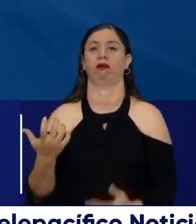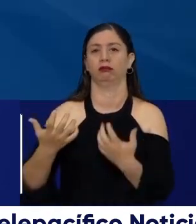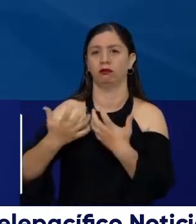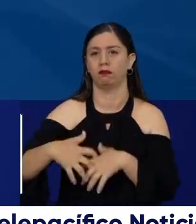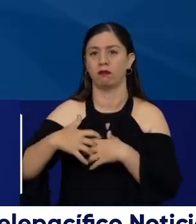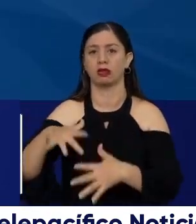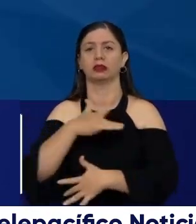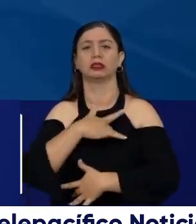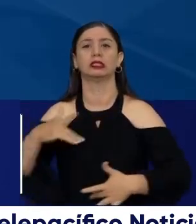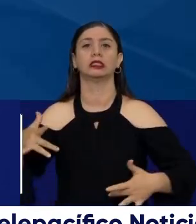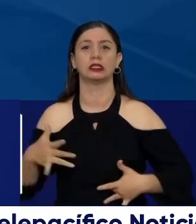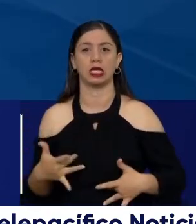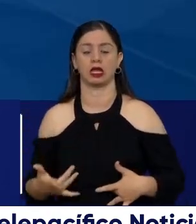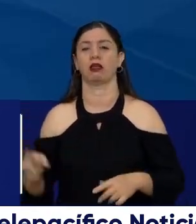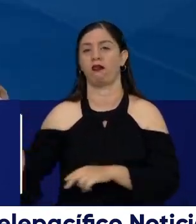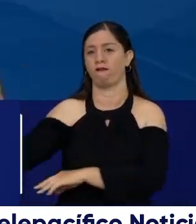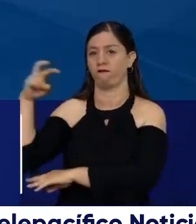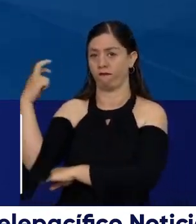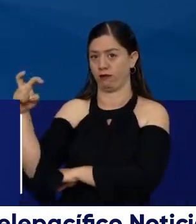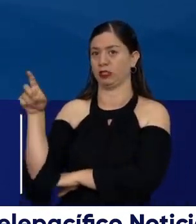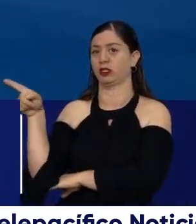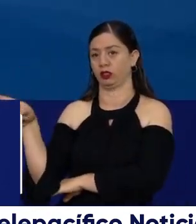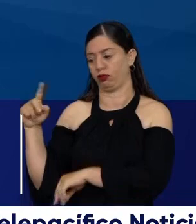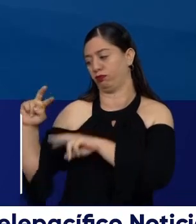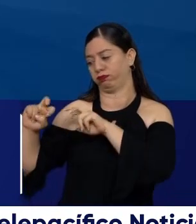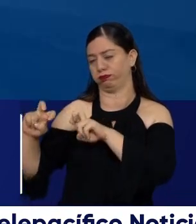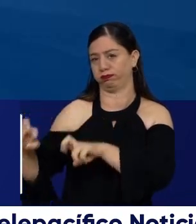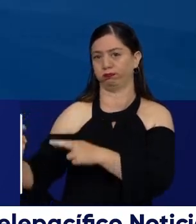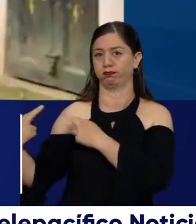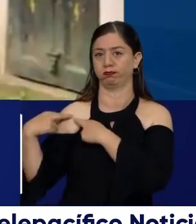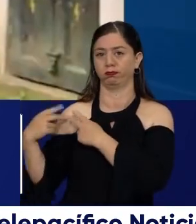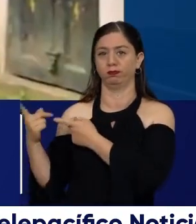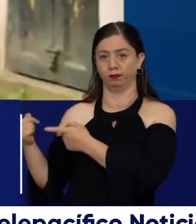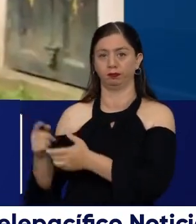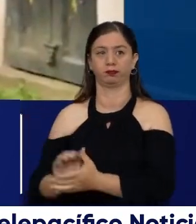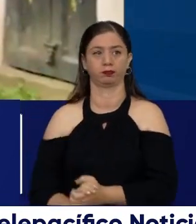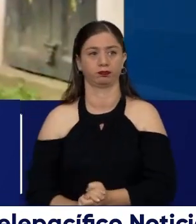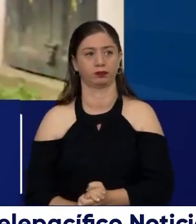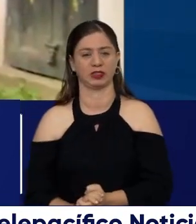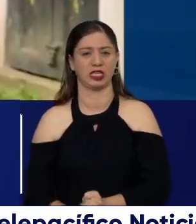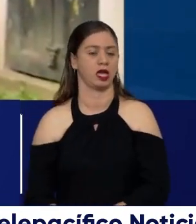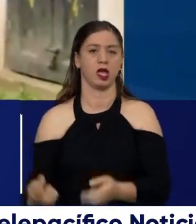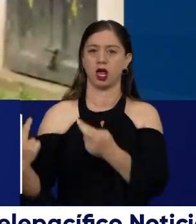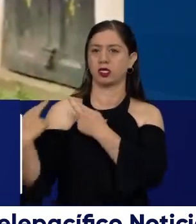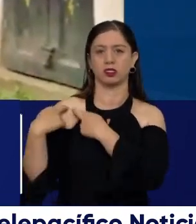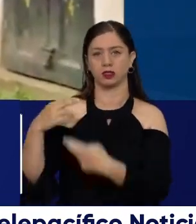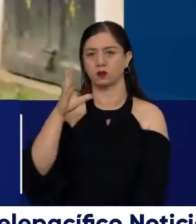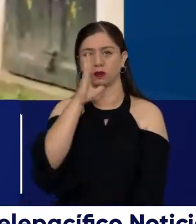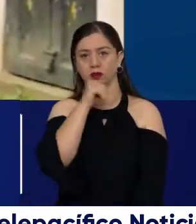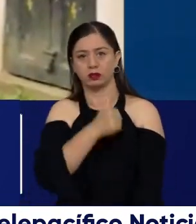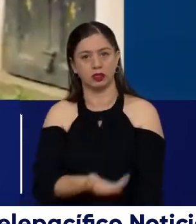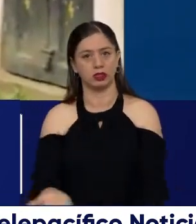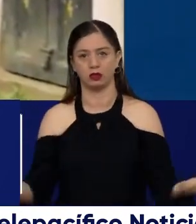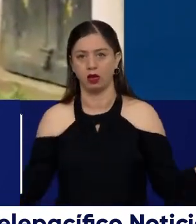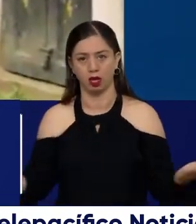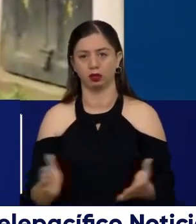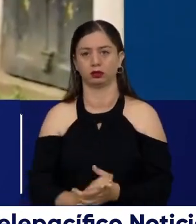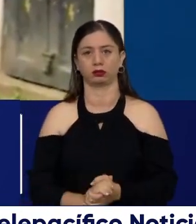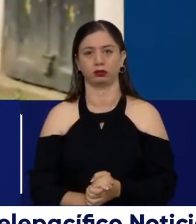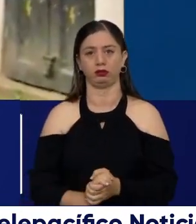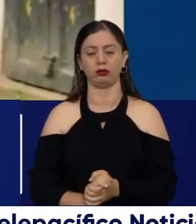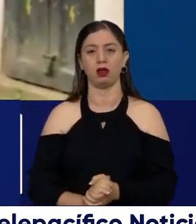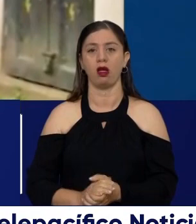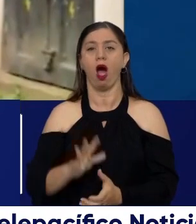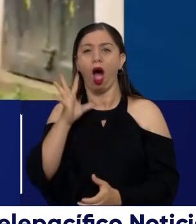Red de Salud Pública y la Fiscalía asumió la investigación. Son unos irresponsables. Los señores de